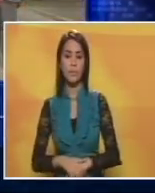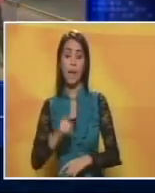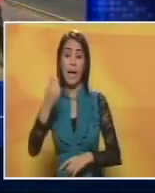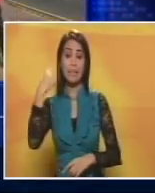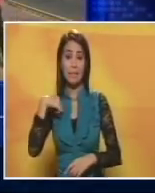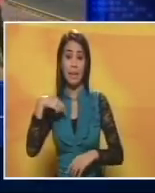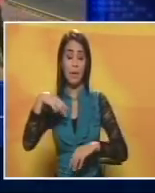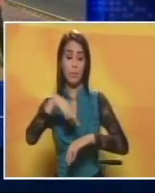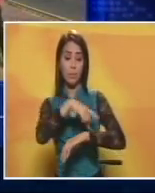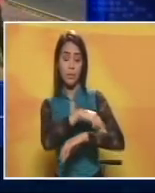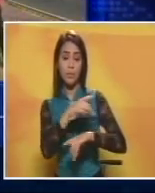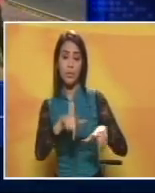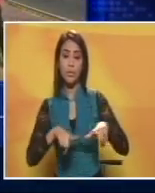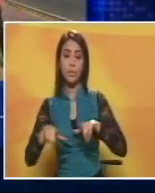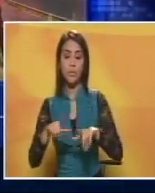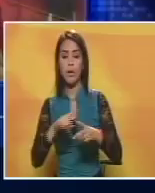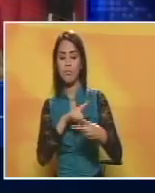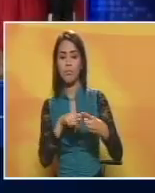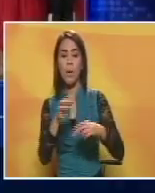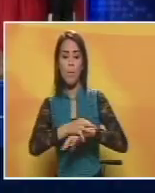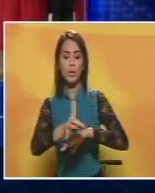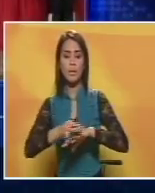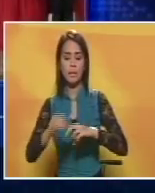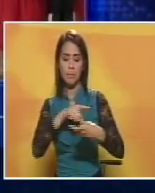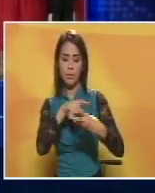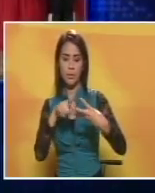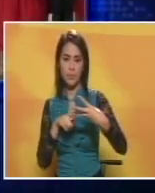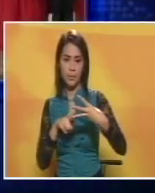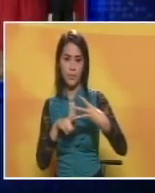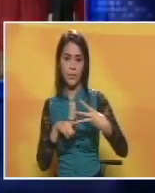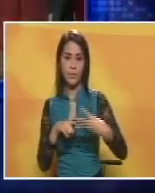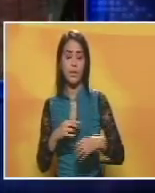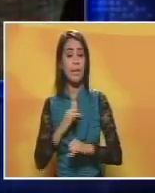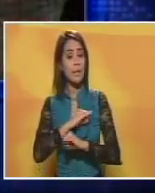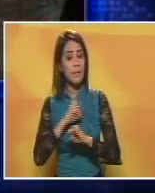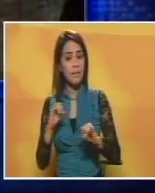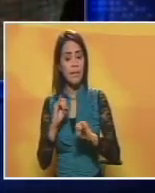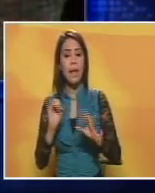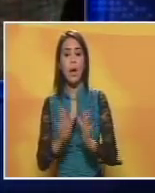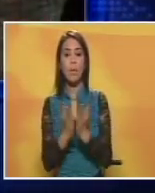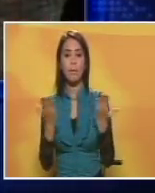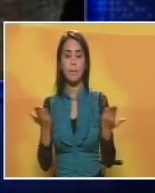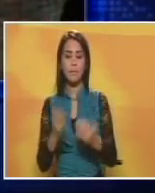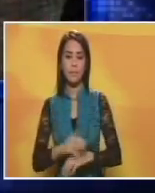ayer recorrieron los municipios Benítez, Mariños, Riveros y Bolívar y finalmente arribaron a Cumaná.